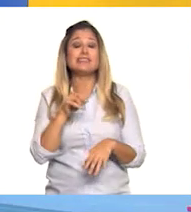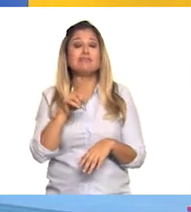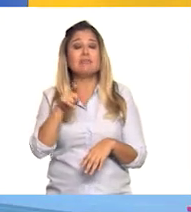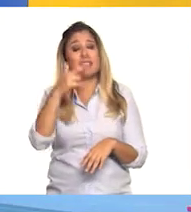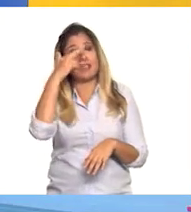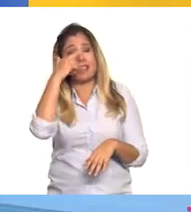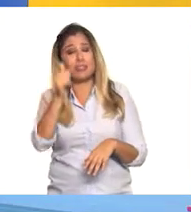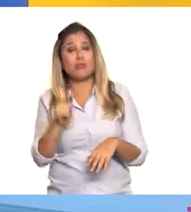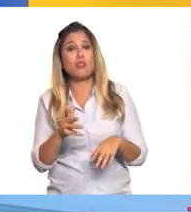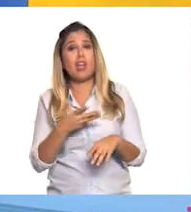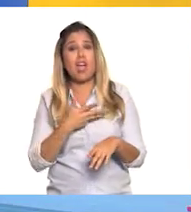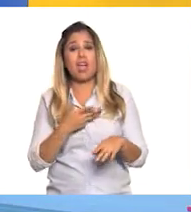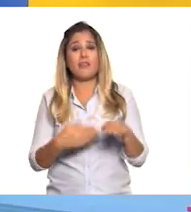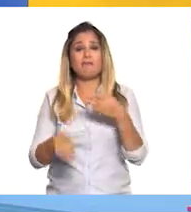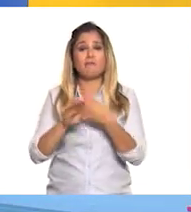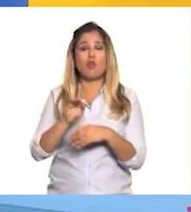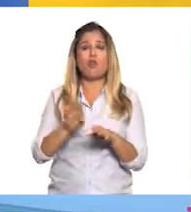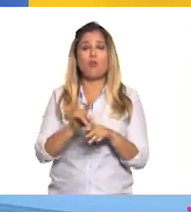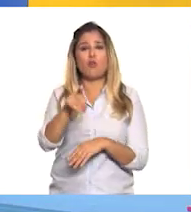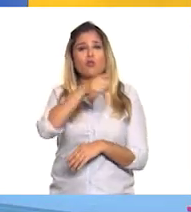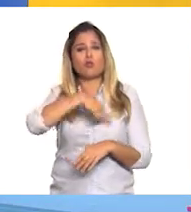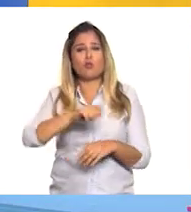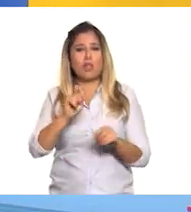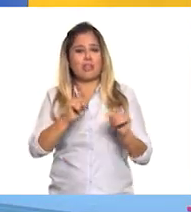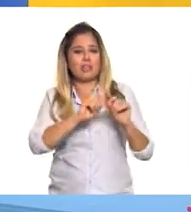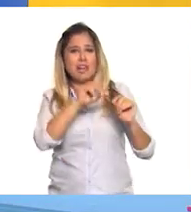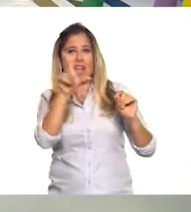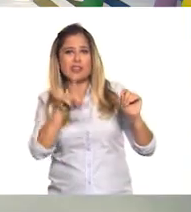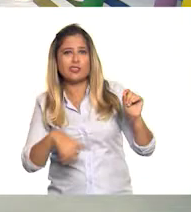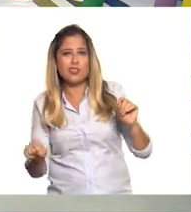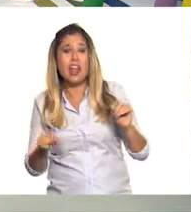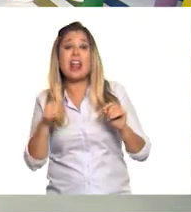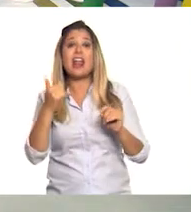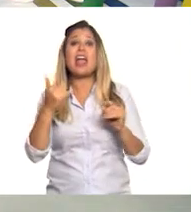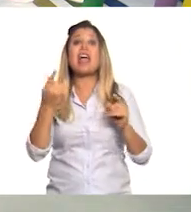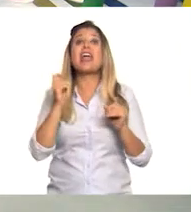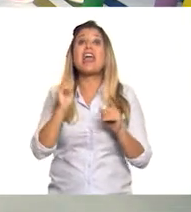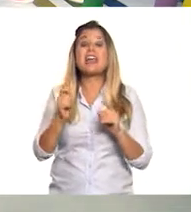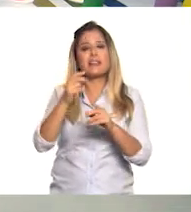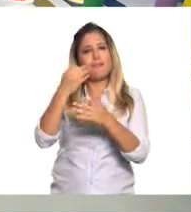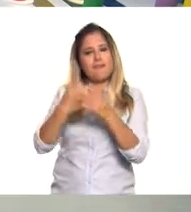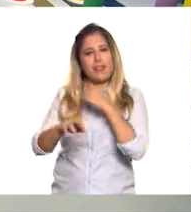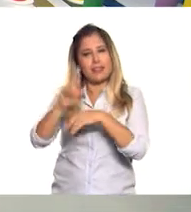efectivamente, afecta la convivencia de la comunidad nacional y promueve